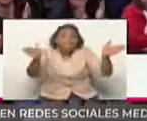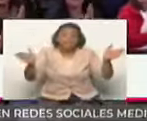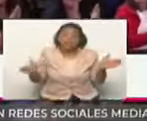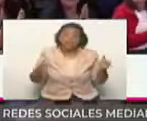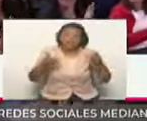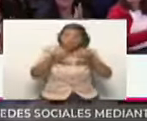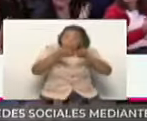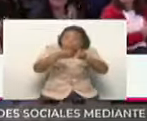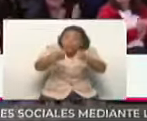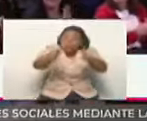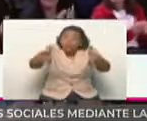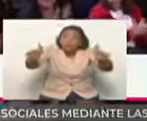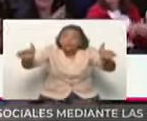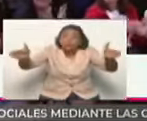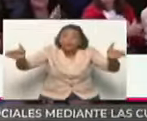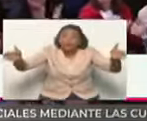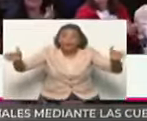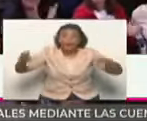mundo,